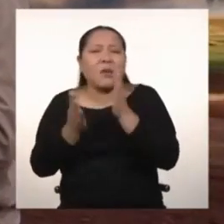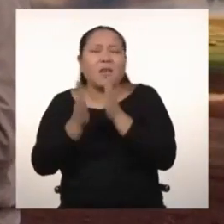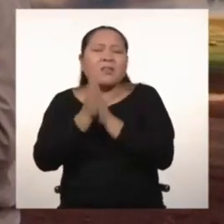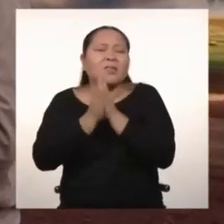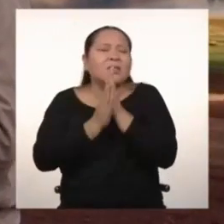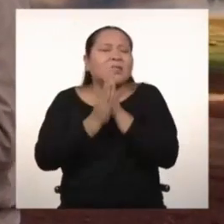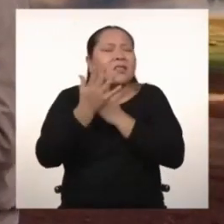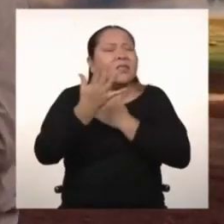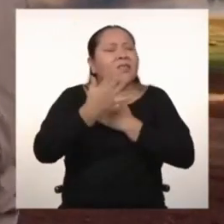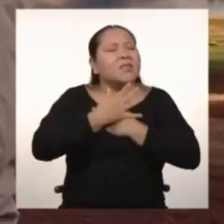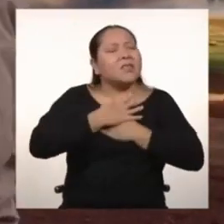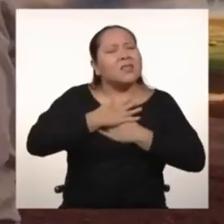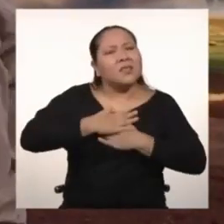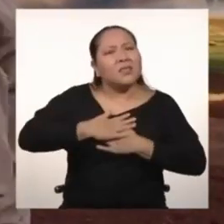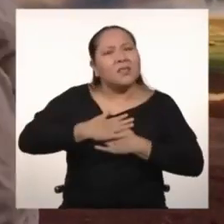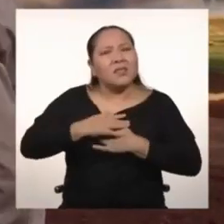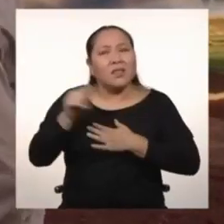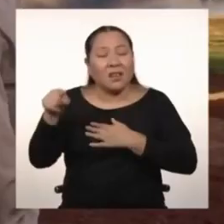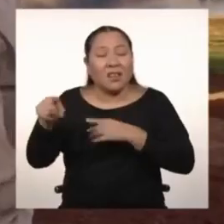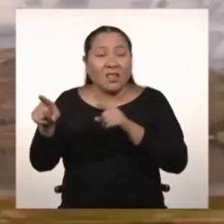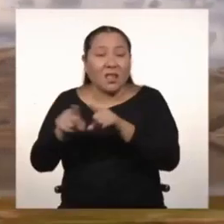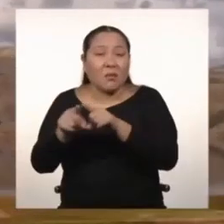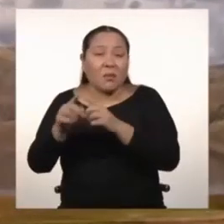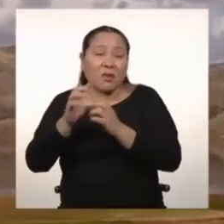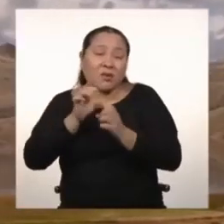y también sufrieron.